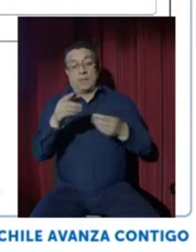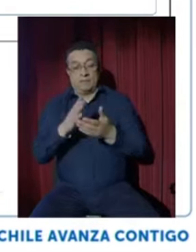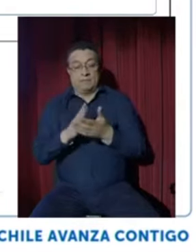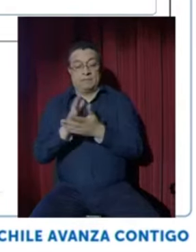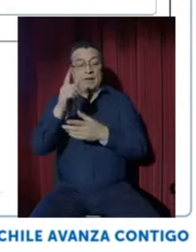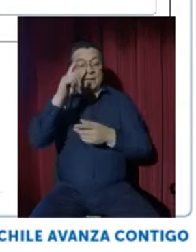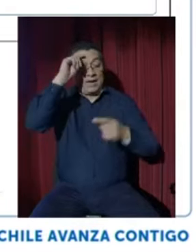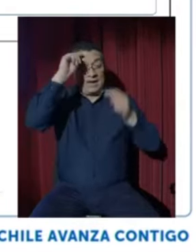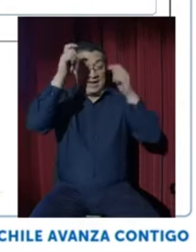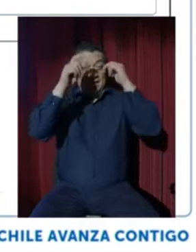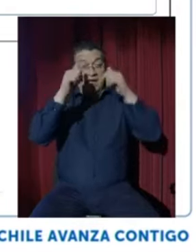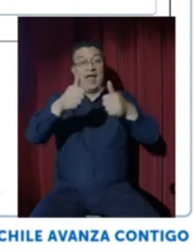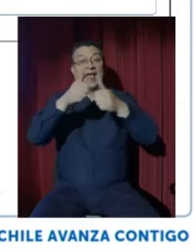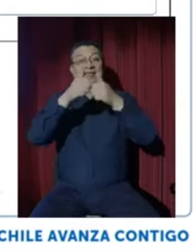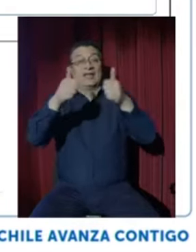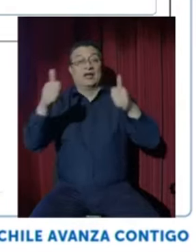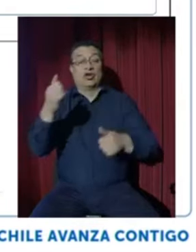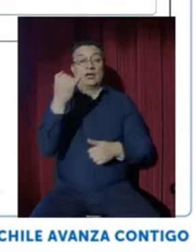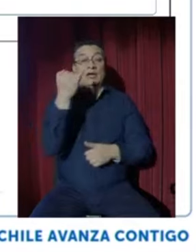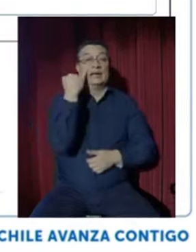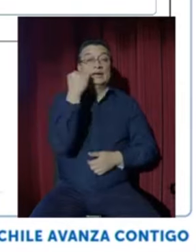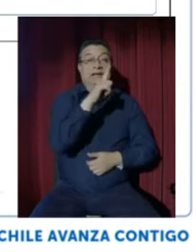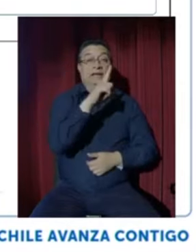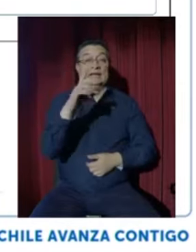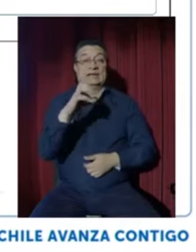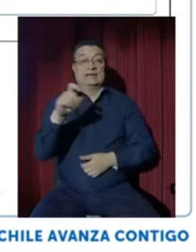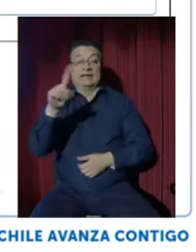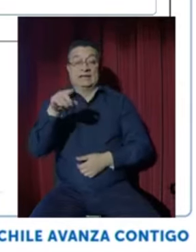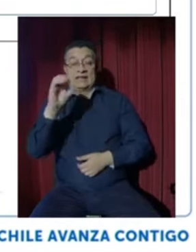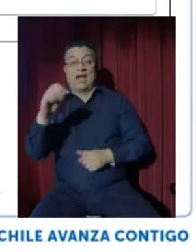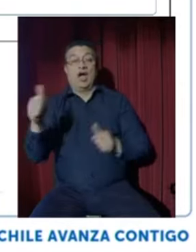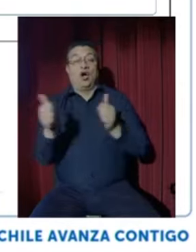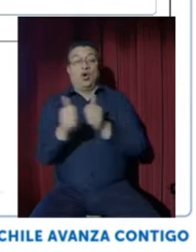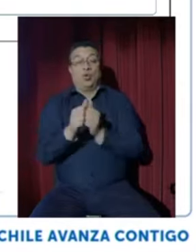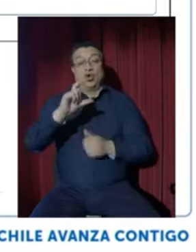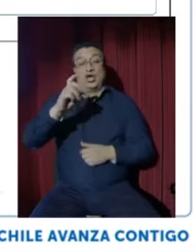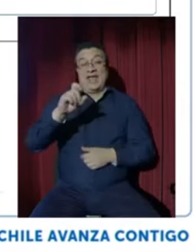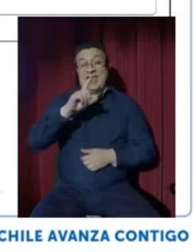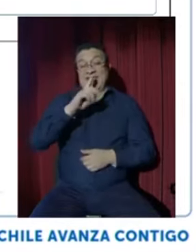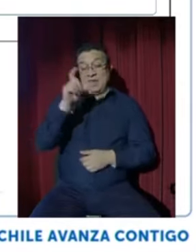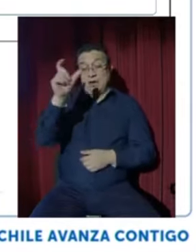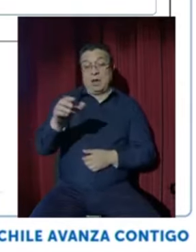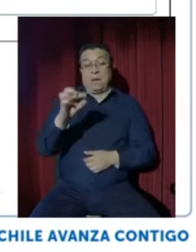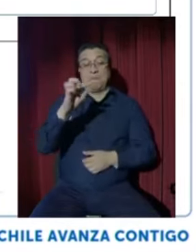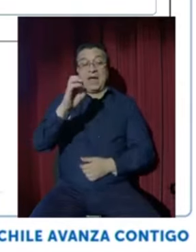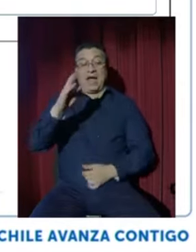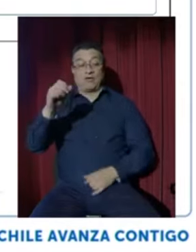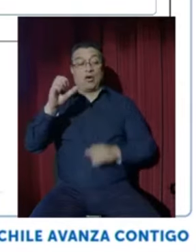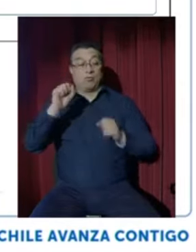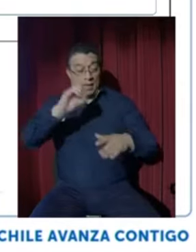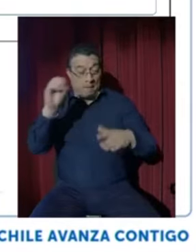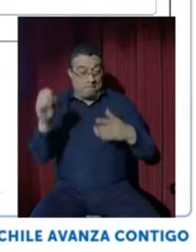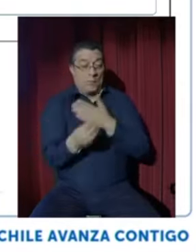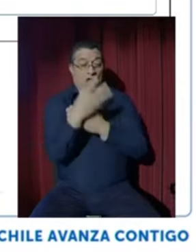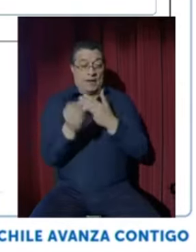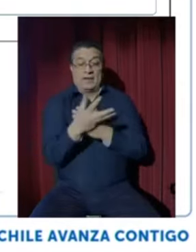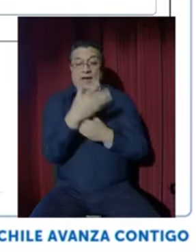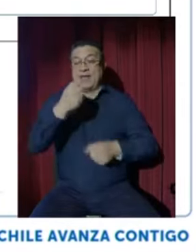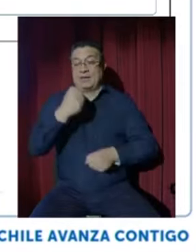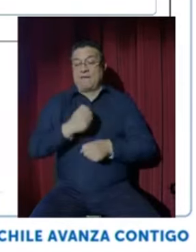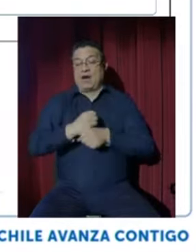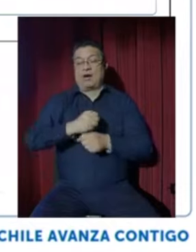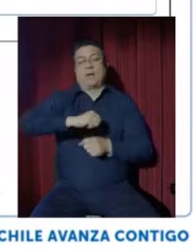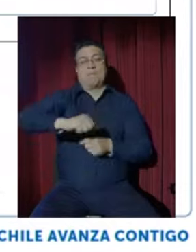iniciativa del del director yca en conjunto con la gerencia Don Pablo de ya a modernizar la labor